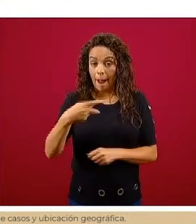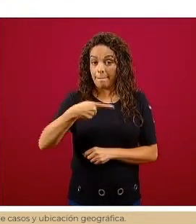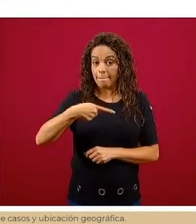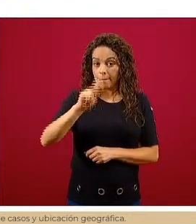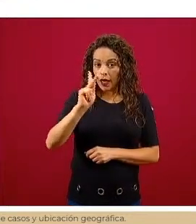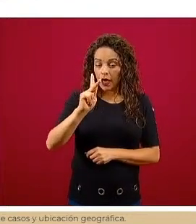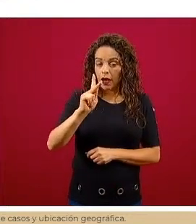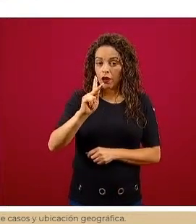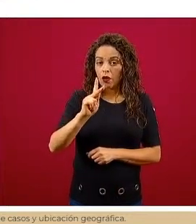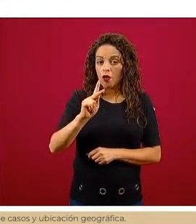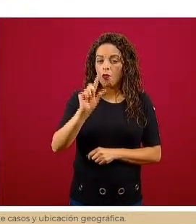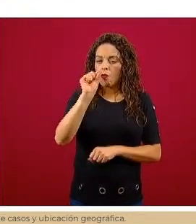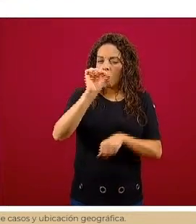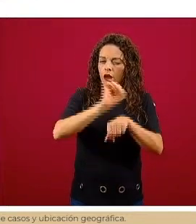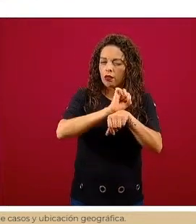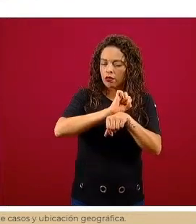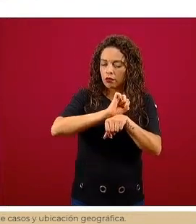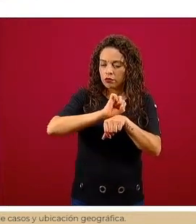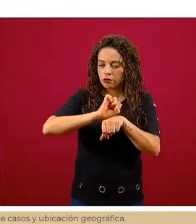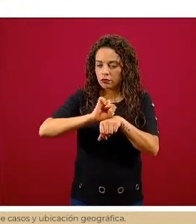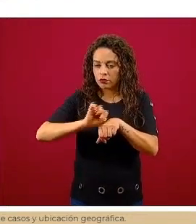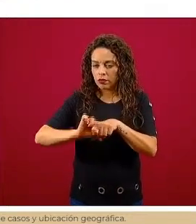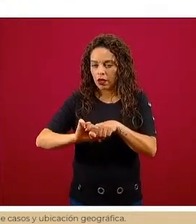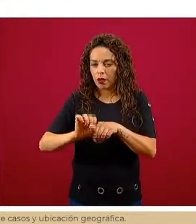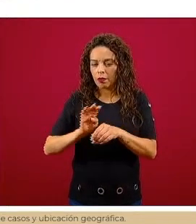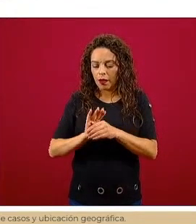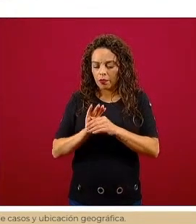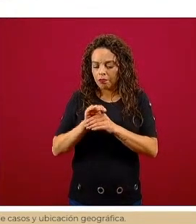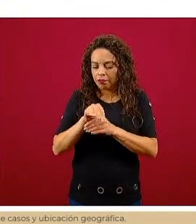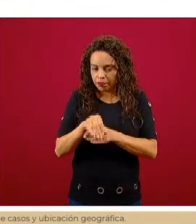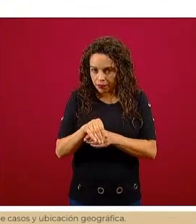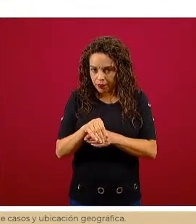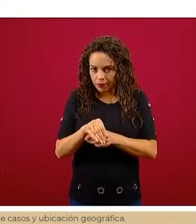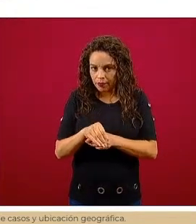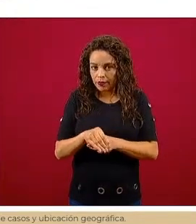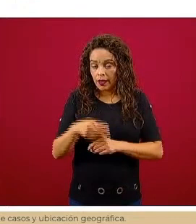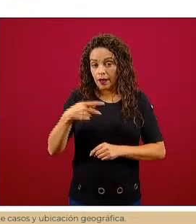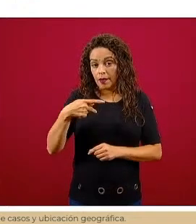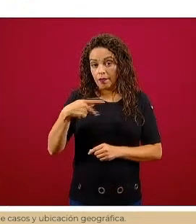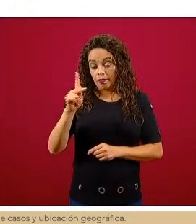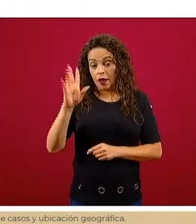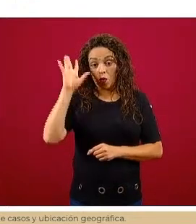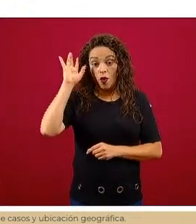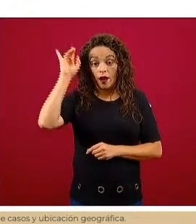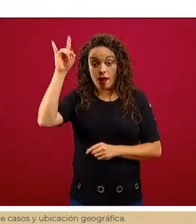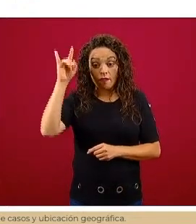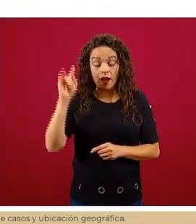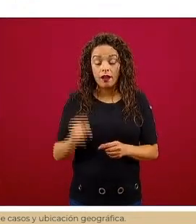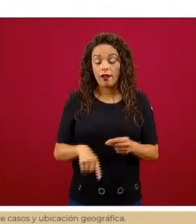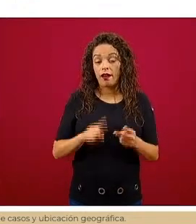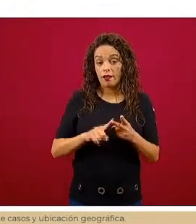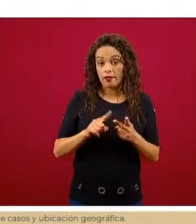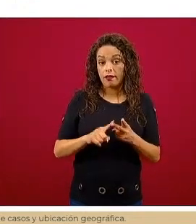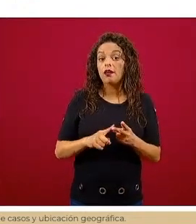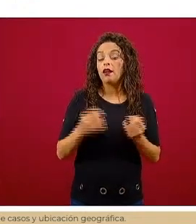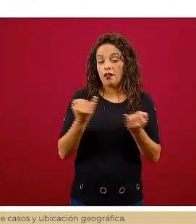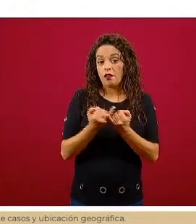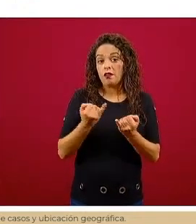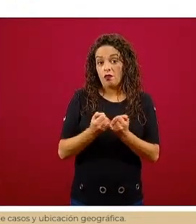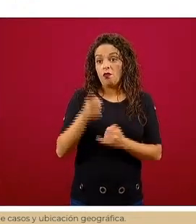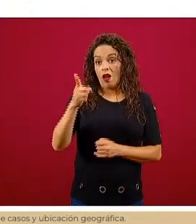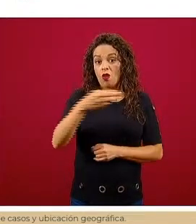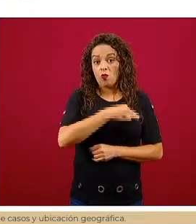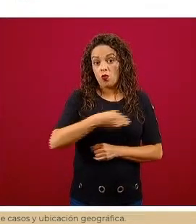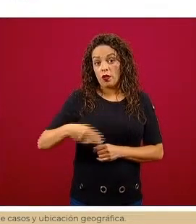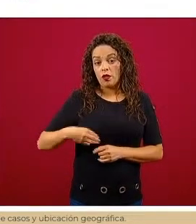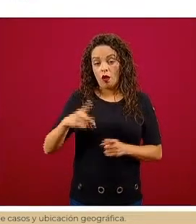tendencia todavía ligera, pero de descenso. Y si bien es cierto, Cuernavaca también fue uno de los primeros municipios que en su momento